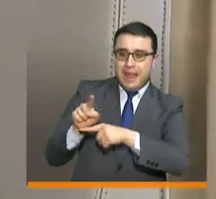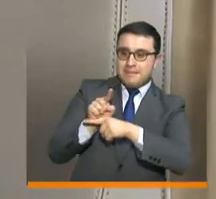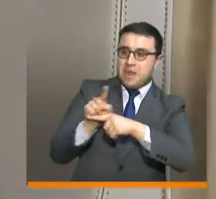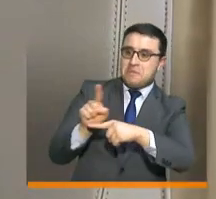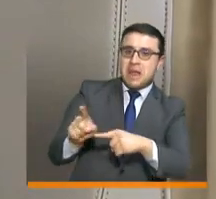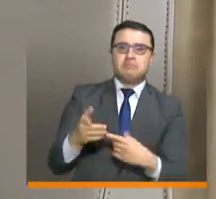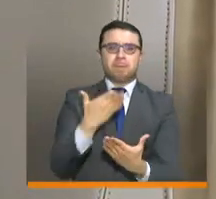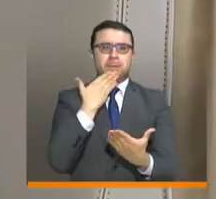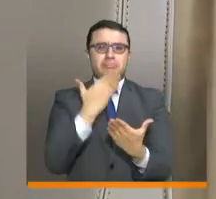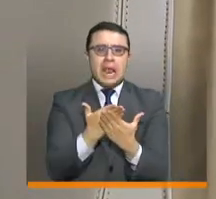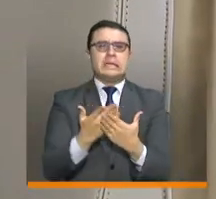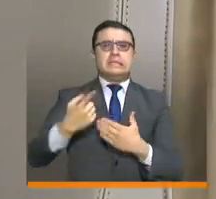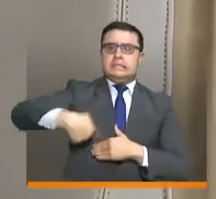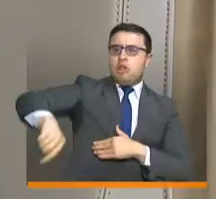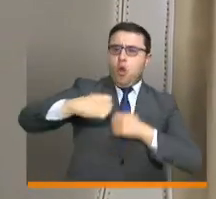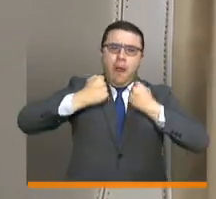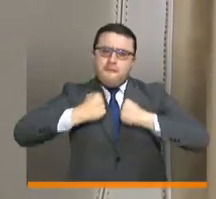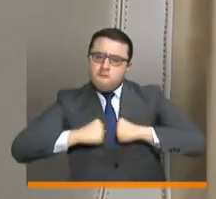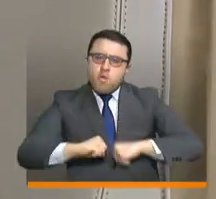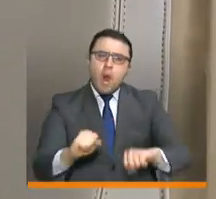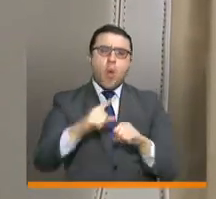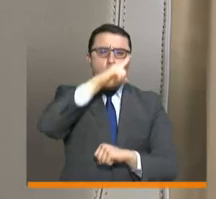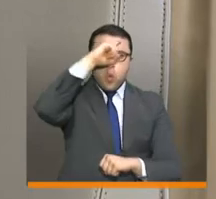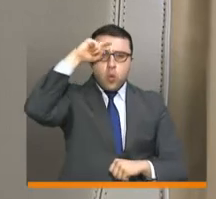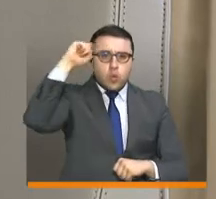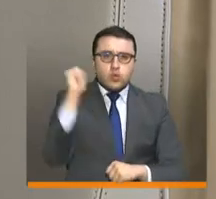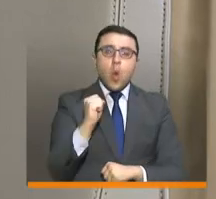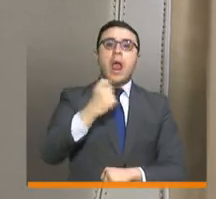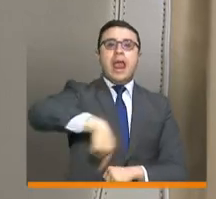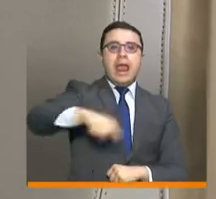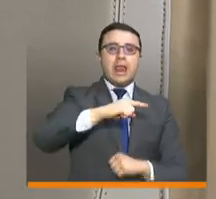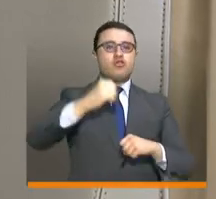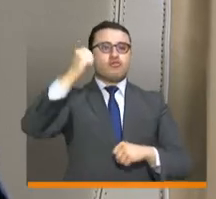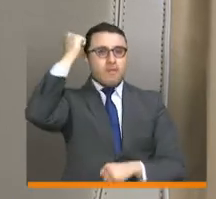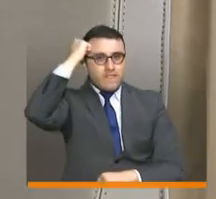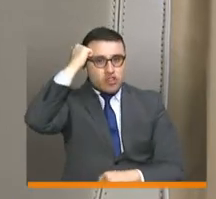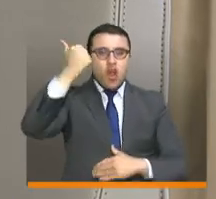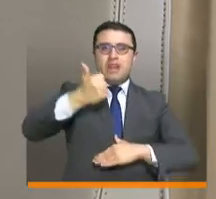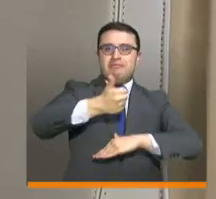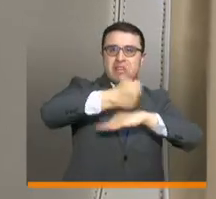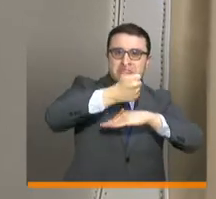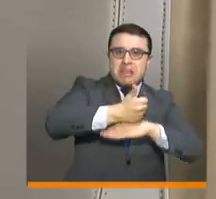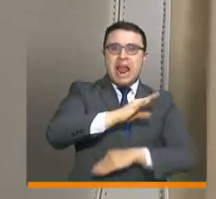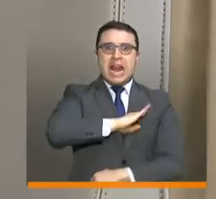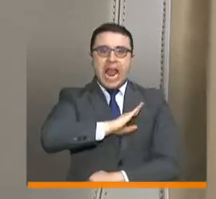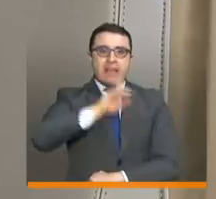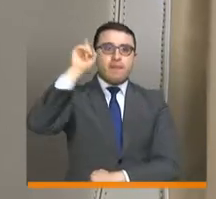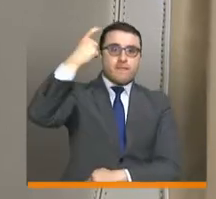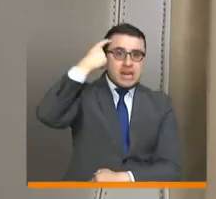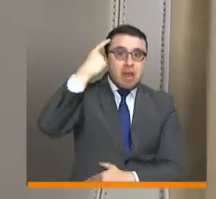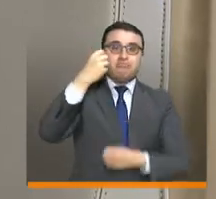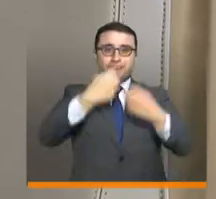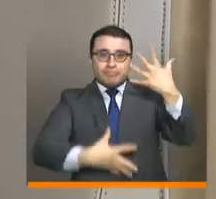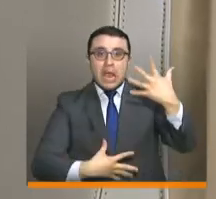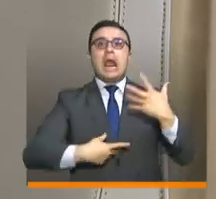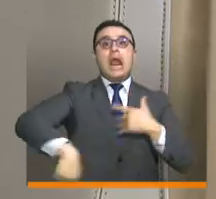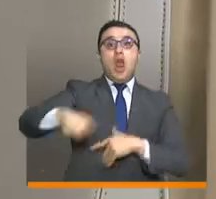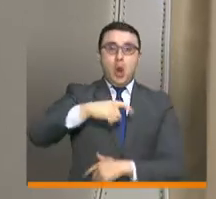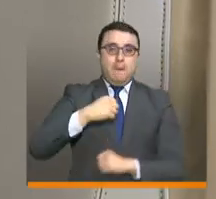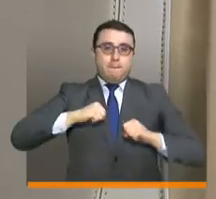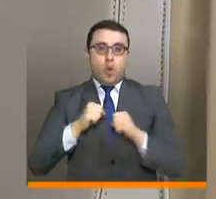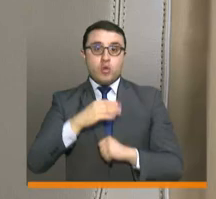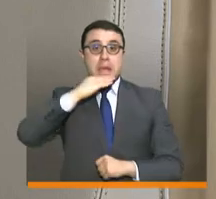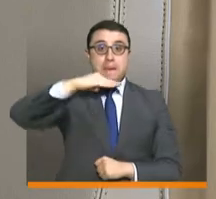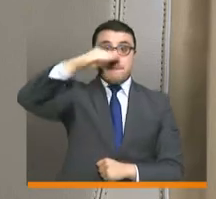estos esfuerzos que vienen haciendo con mucha dedicación los maestros, los directivos, alcaldes y gobernadores. Hoy veíamos experiencias de Bogotá, de Chía y